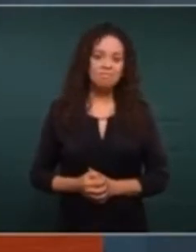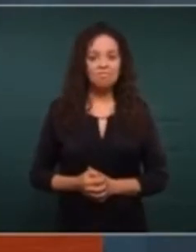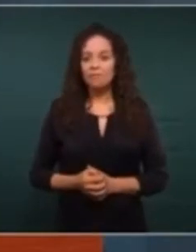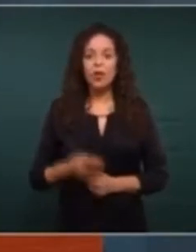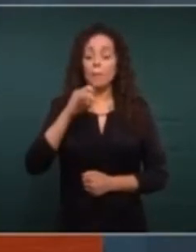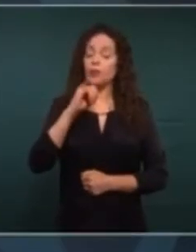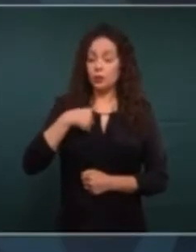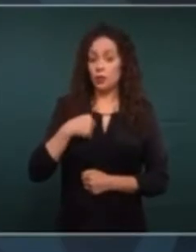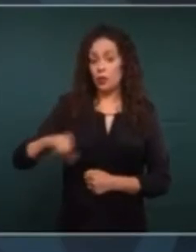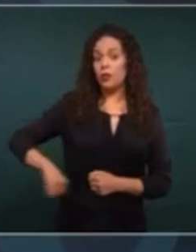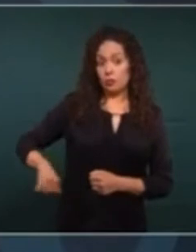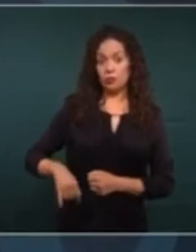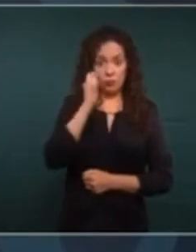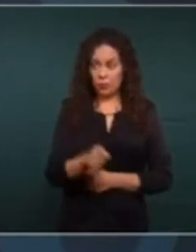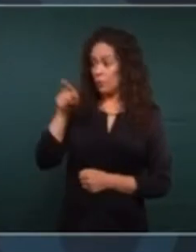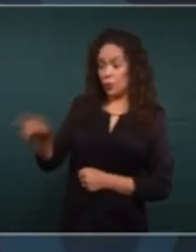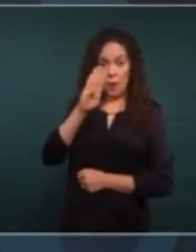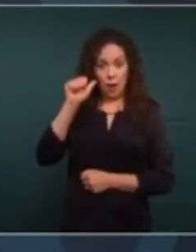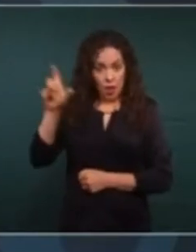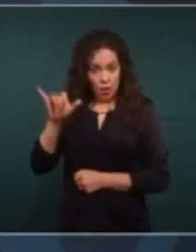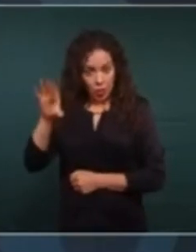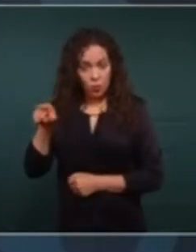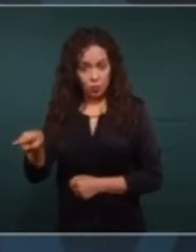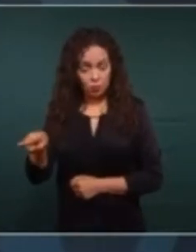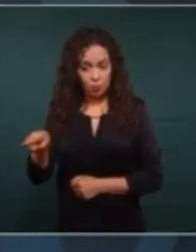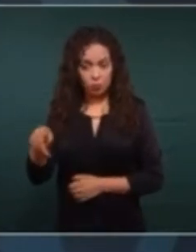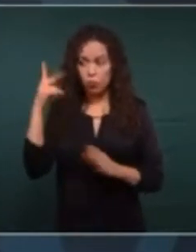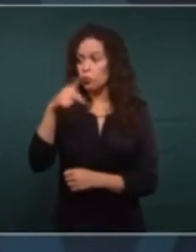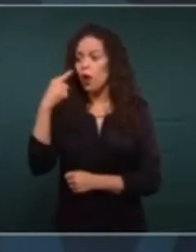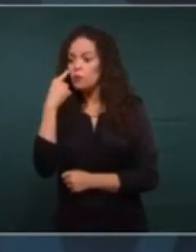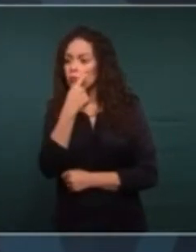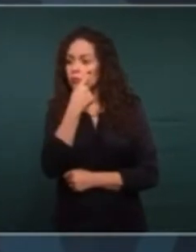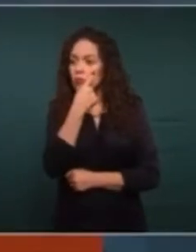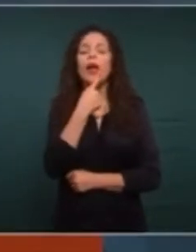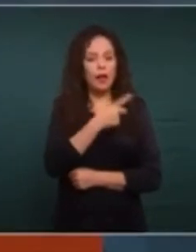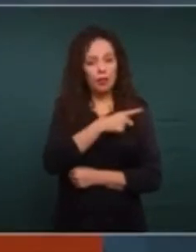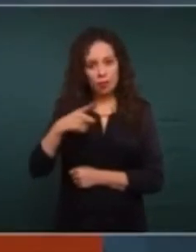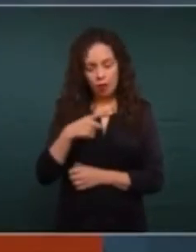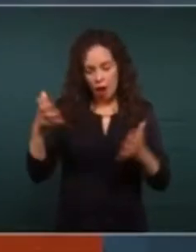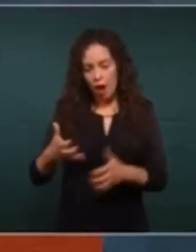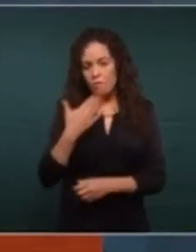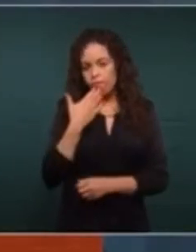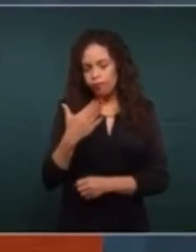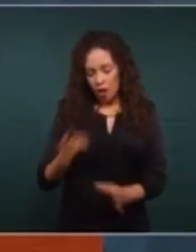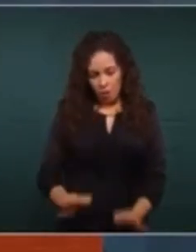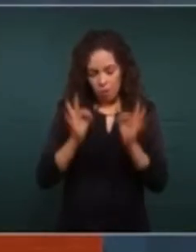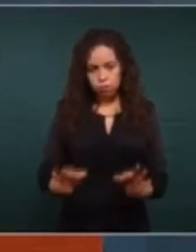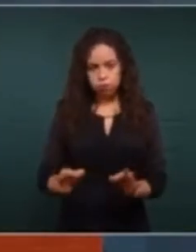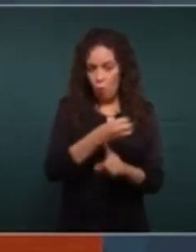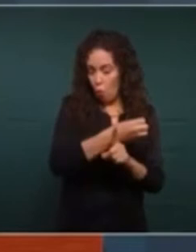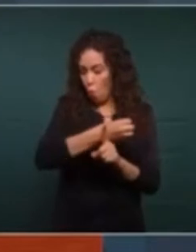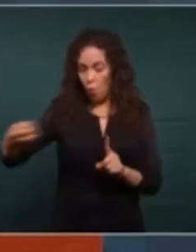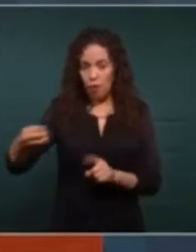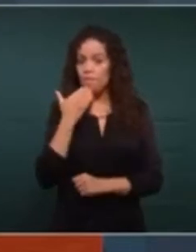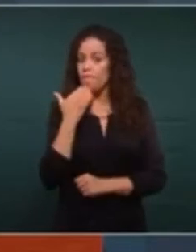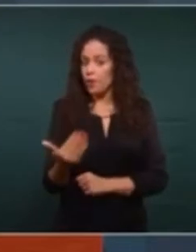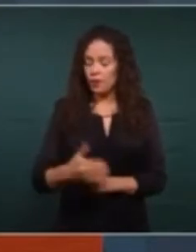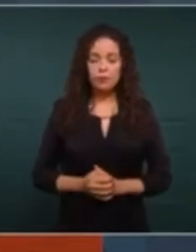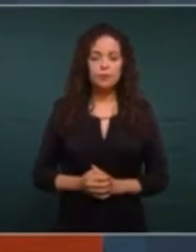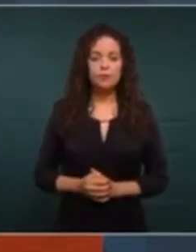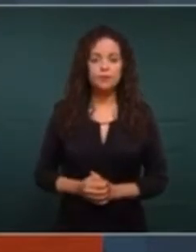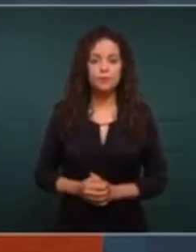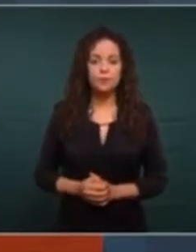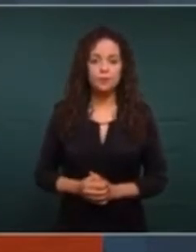mucho que el Banco de México actúe con prudencia, que haya disciplina y